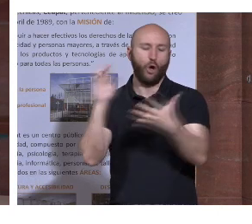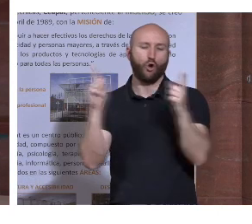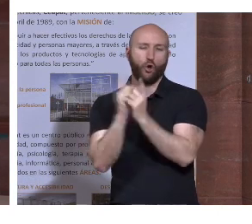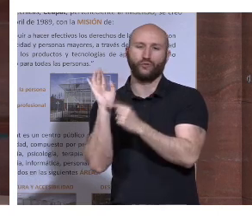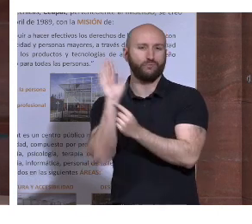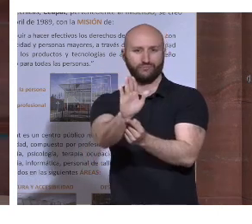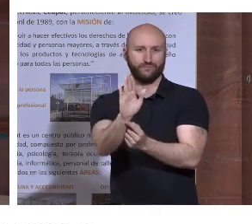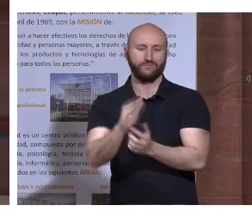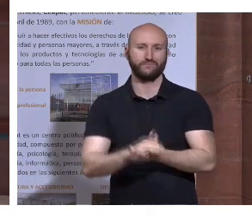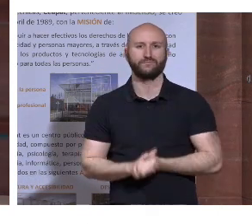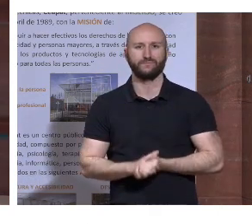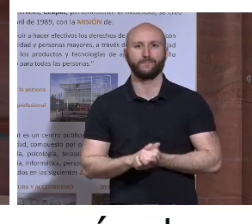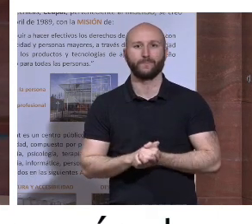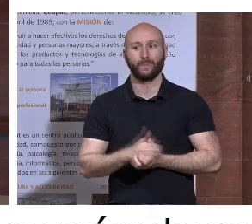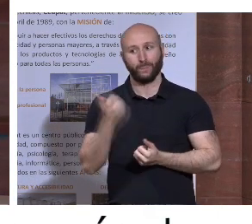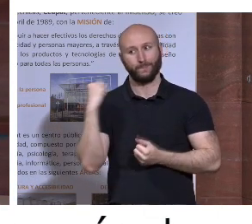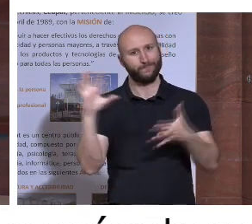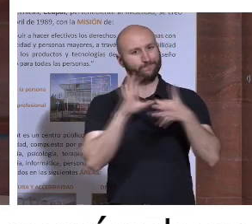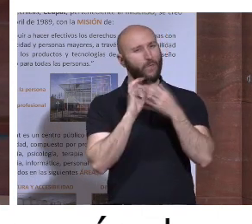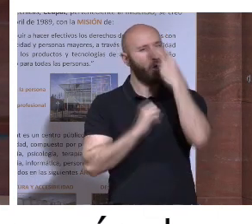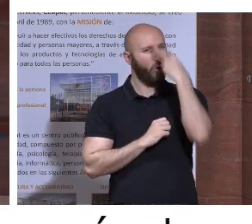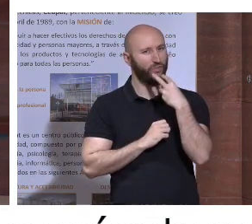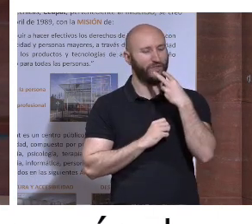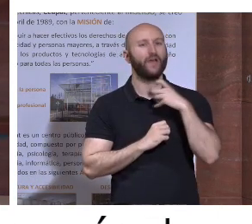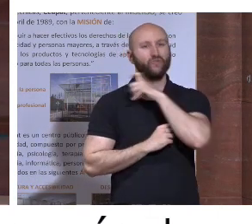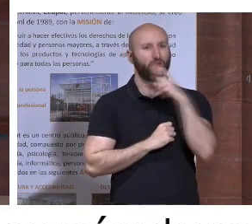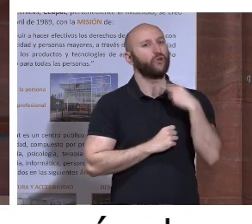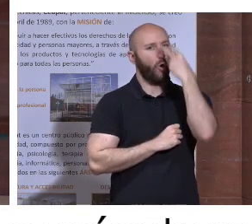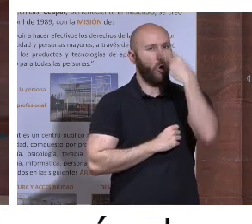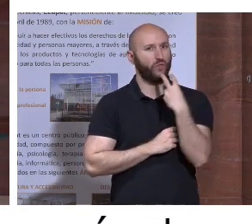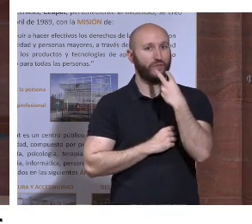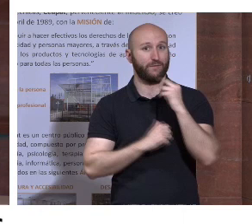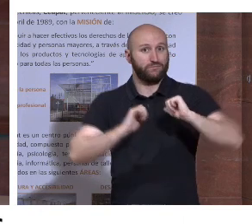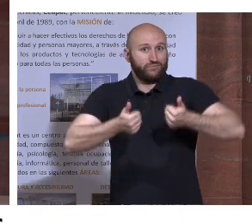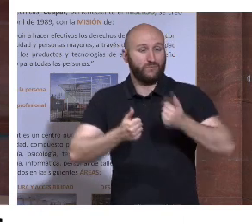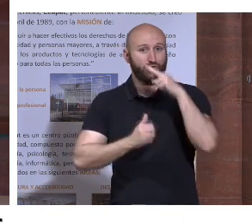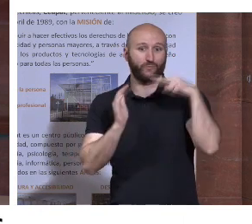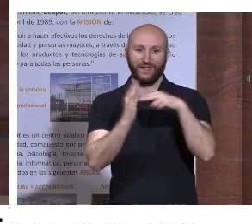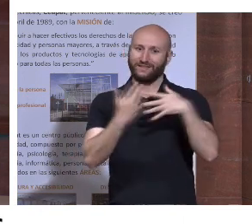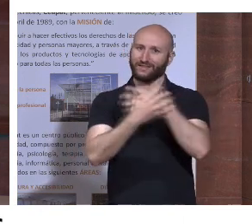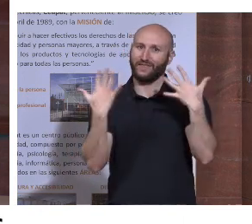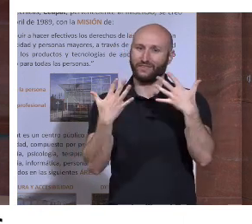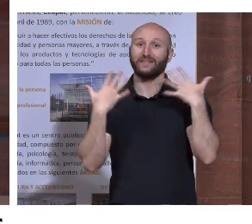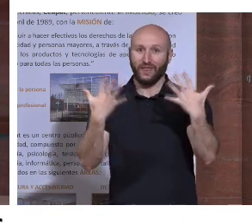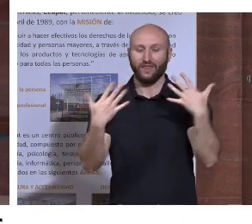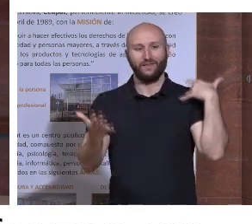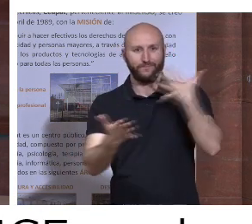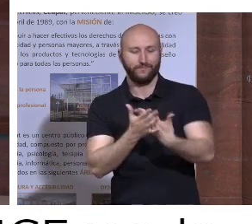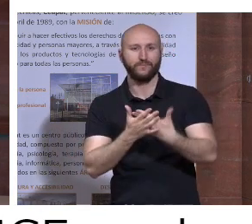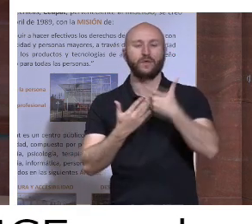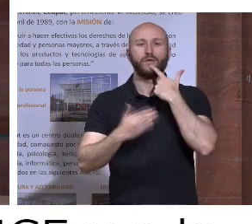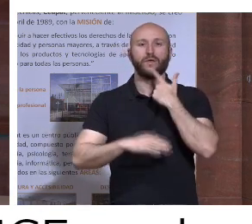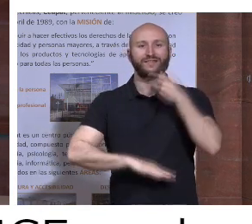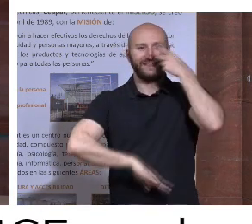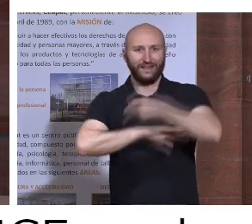resumen. Está vinculada a la ONCE y a la Fundación ONCE. Desde 2010 asume la Dirección de Formación e Empleo